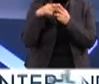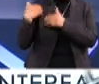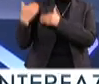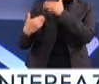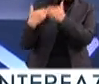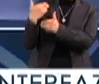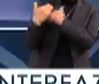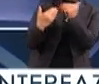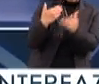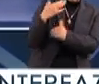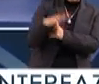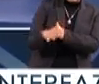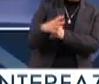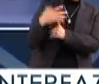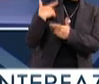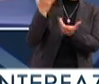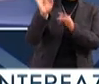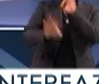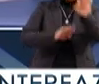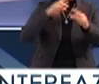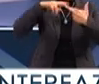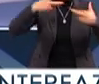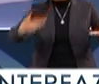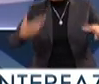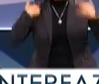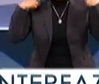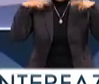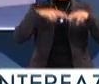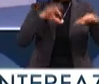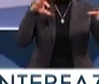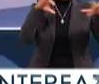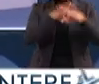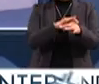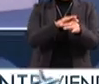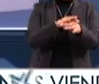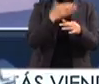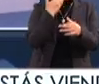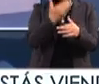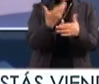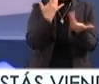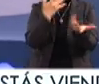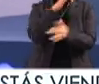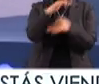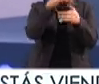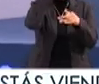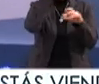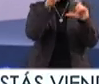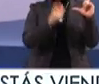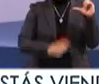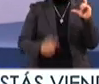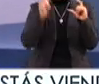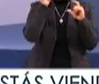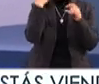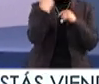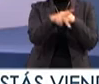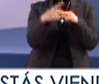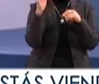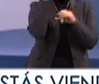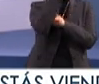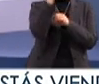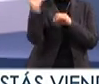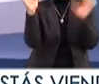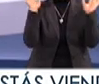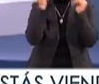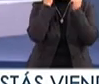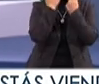alguna el trato, la relación con el magisterio, es decir, con todos los maestros de todo el país, independientemente de los sindicatos,